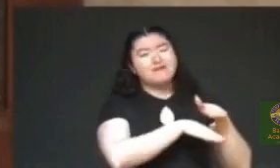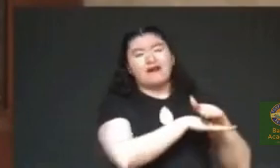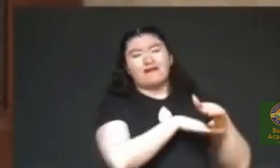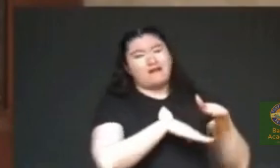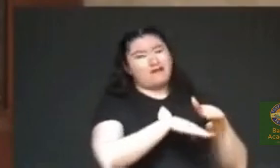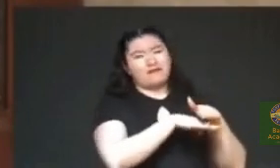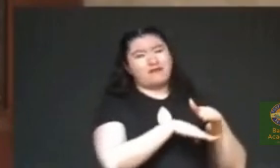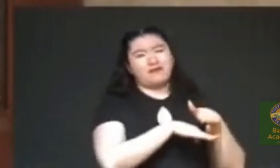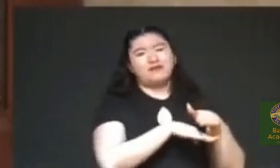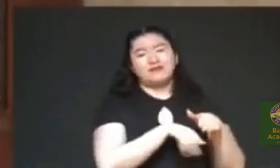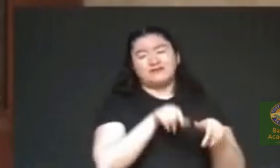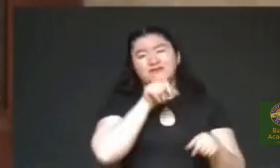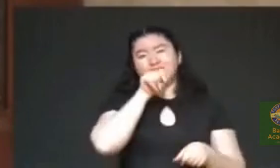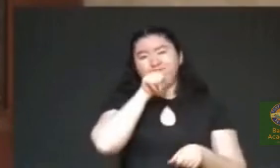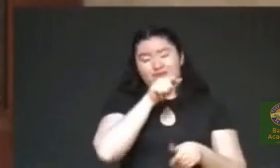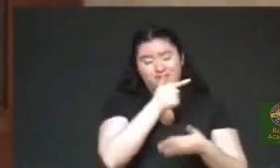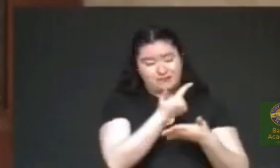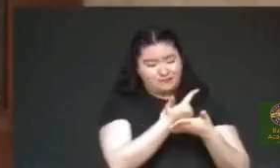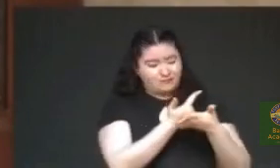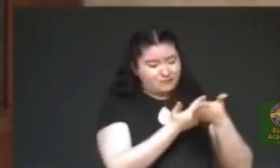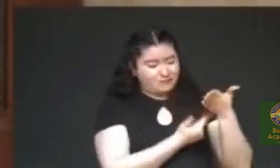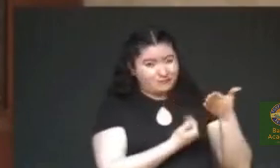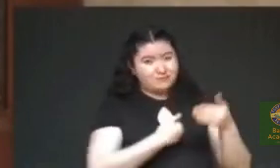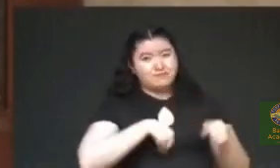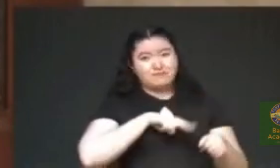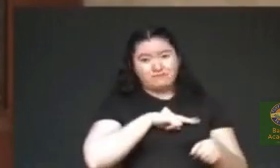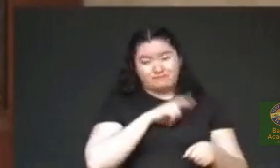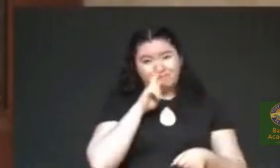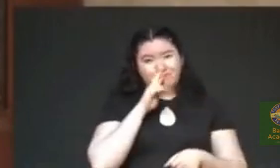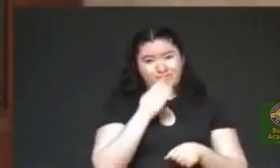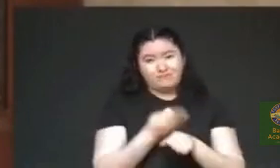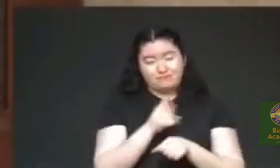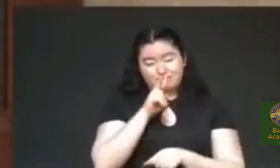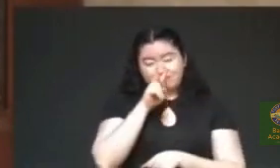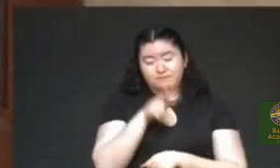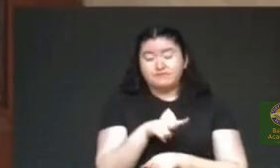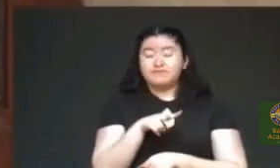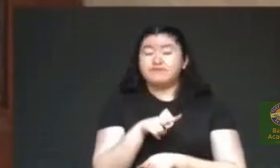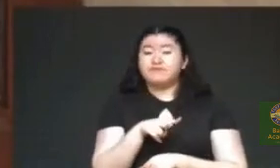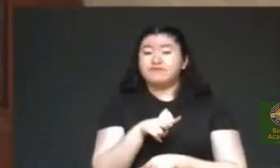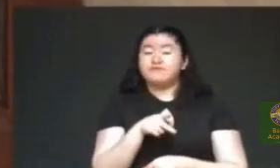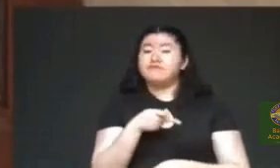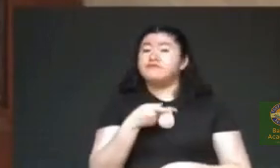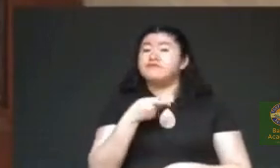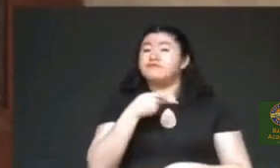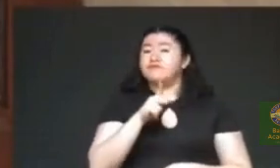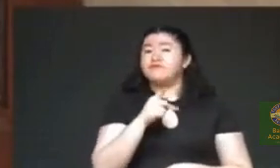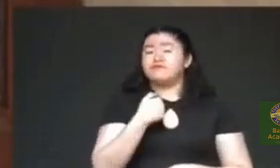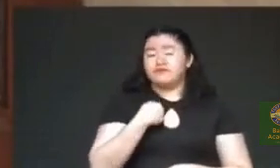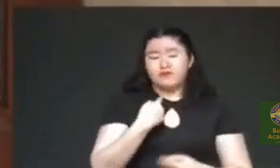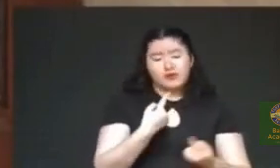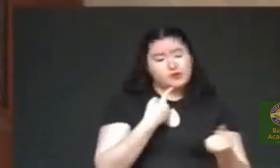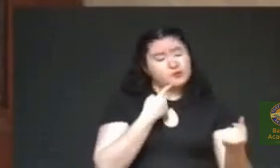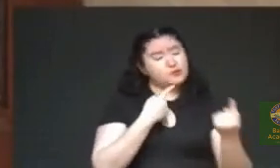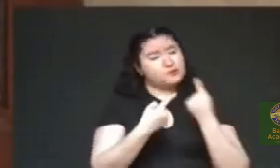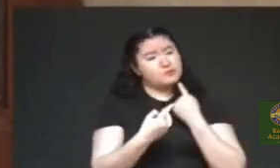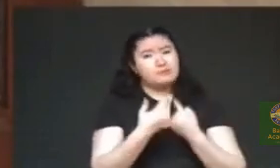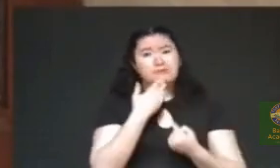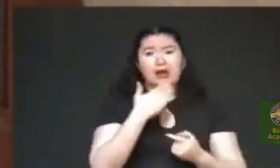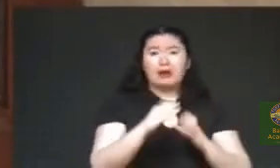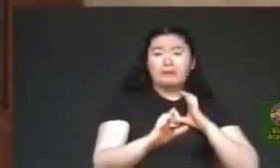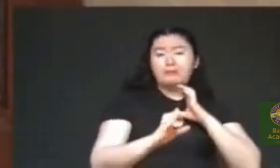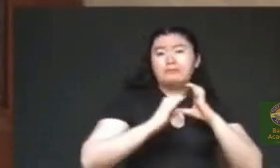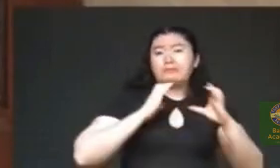básica, que son las que están en nuestro ámbito de responsabilidad, pero hay un diálogo cercano, hay mucha